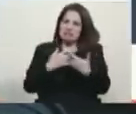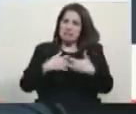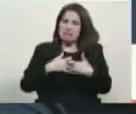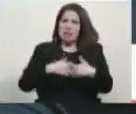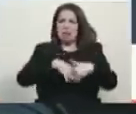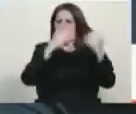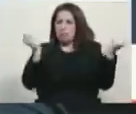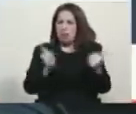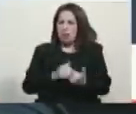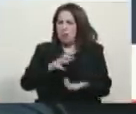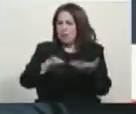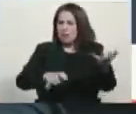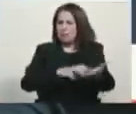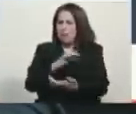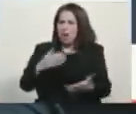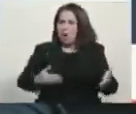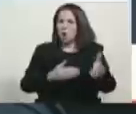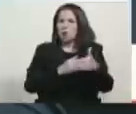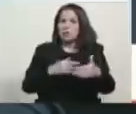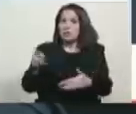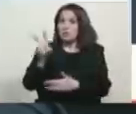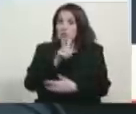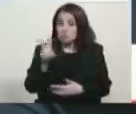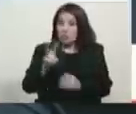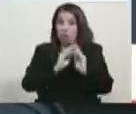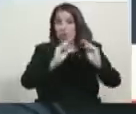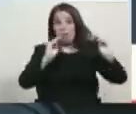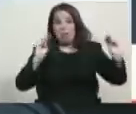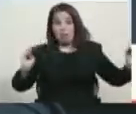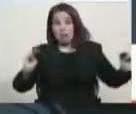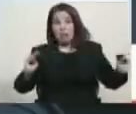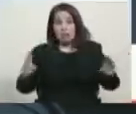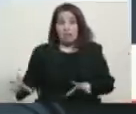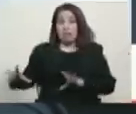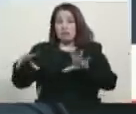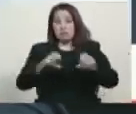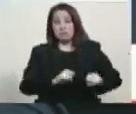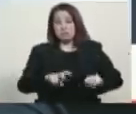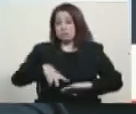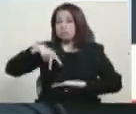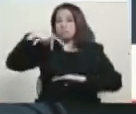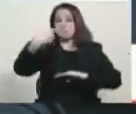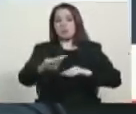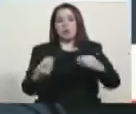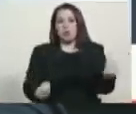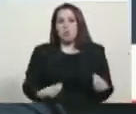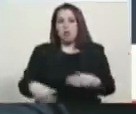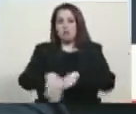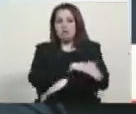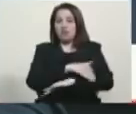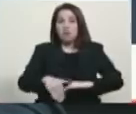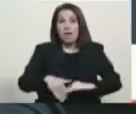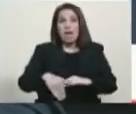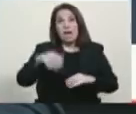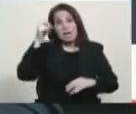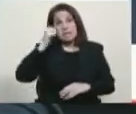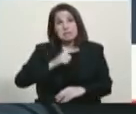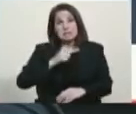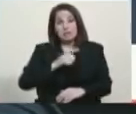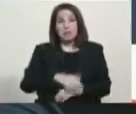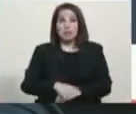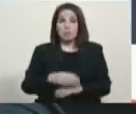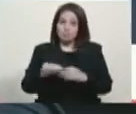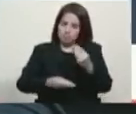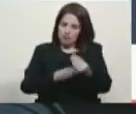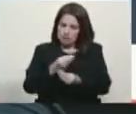Venezuela y que están llamando a asaltar la frontera de Venezuela el próximo sábado, seguramente